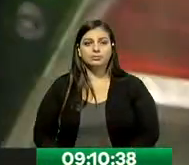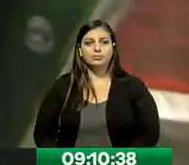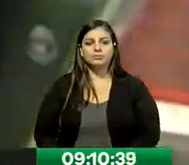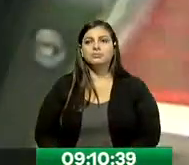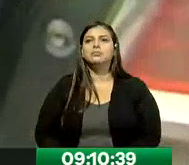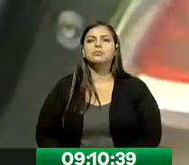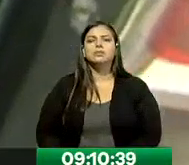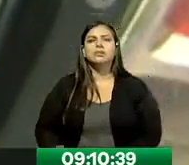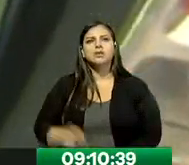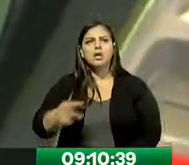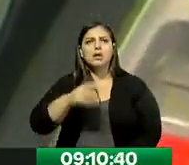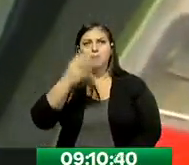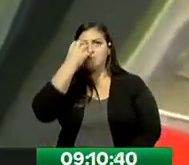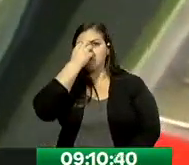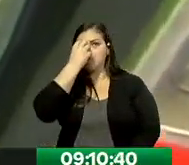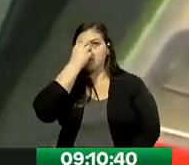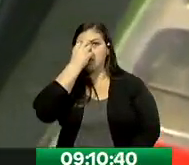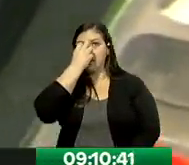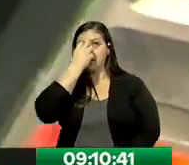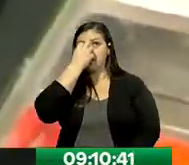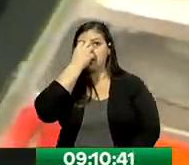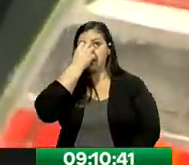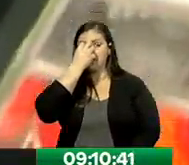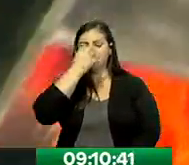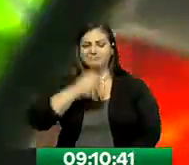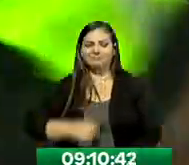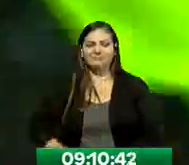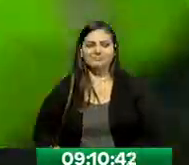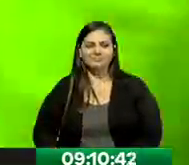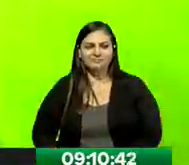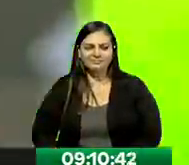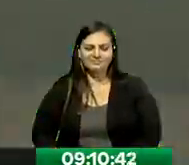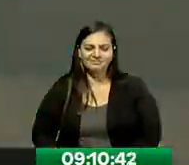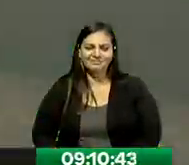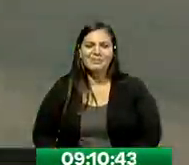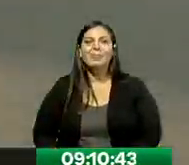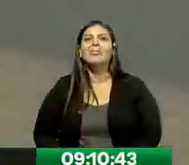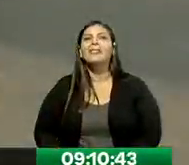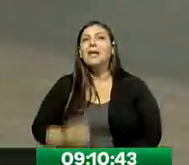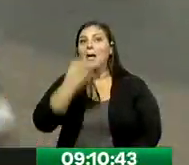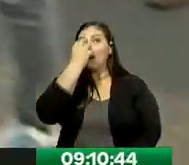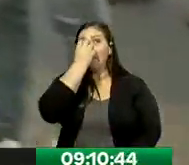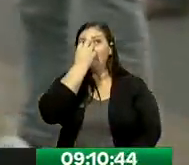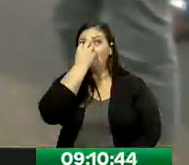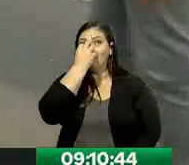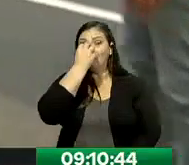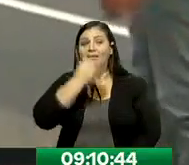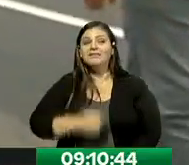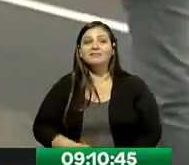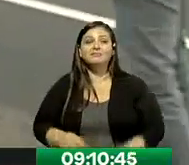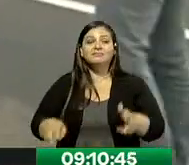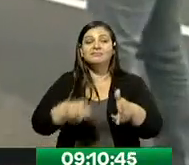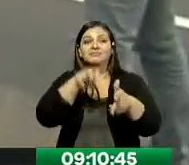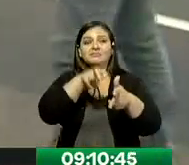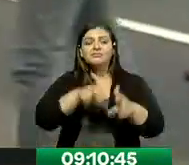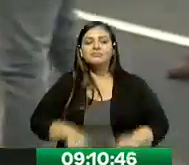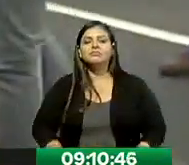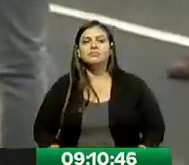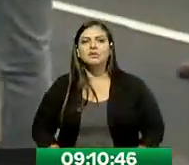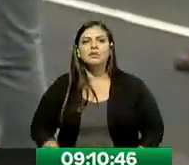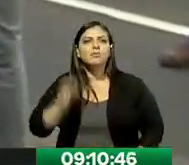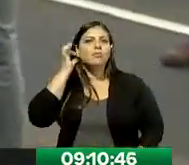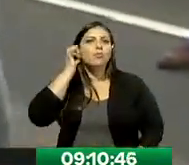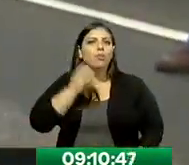Guardan la cartera, el bolso, celulares, se van presionando y diciendo: Ave María Purísima, que este payaso no robe. ¿Por qué? Porque piensa que nosotros somos delincuentes.